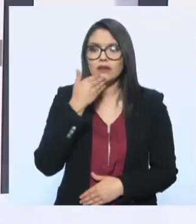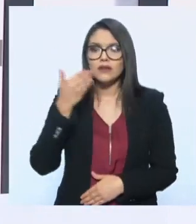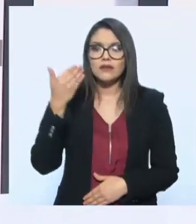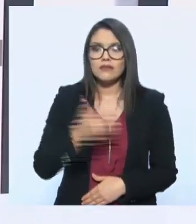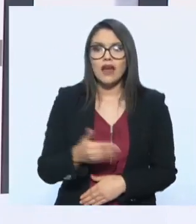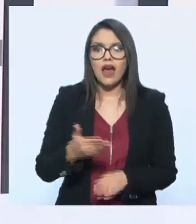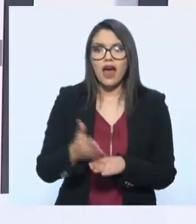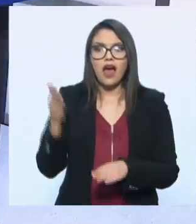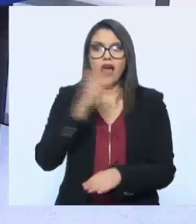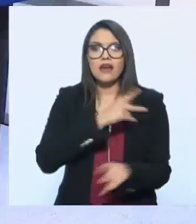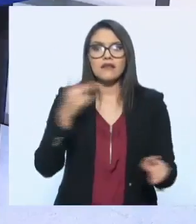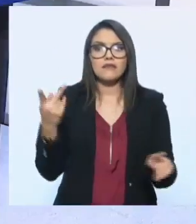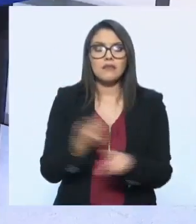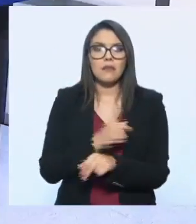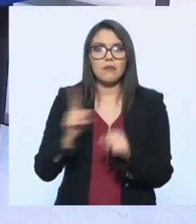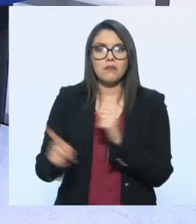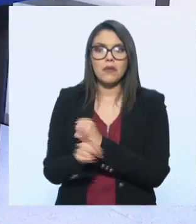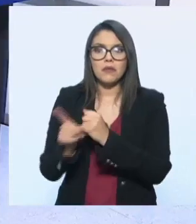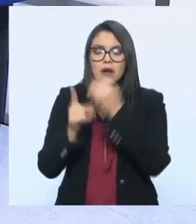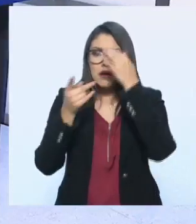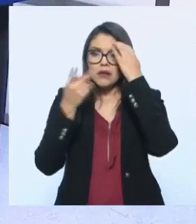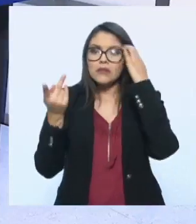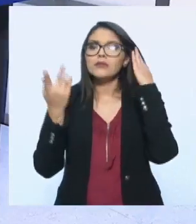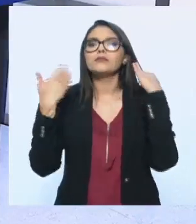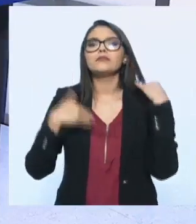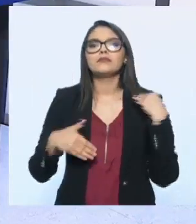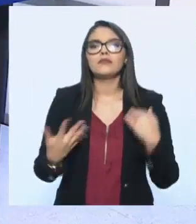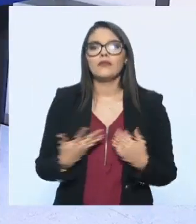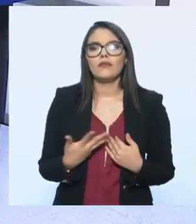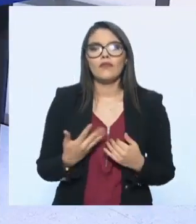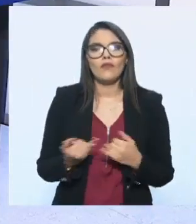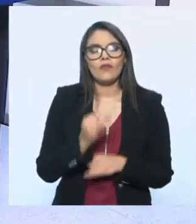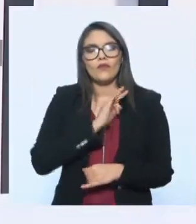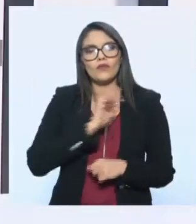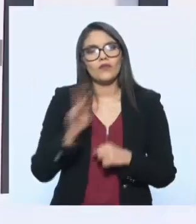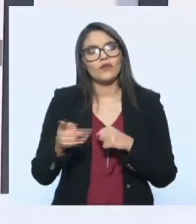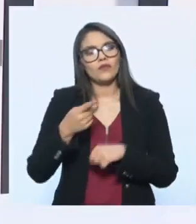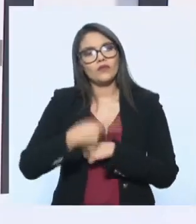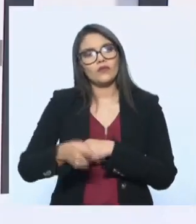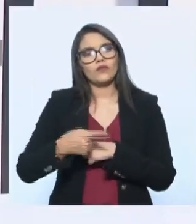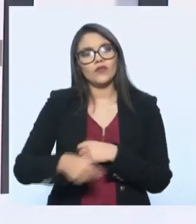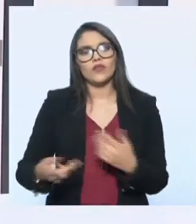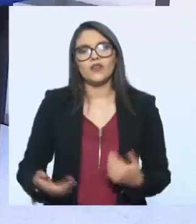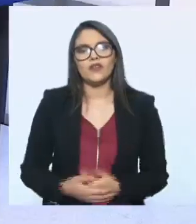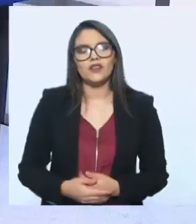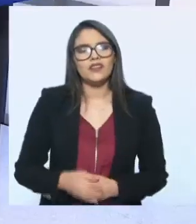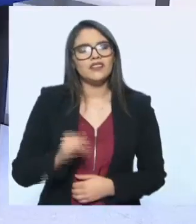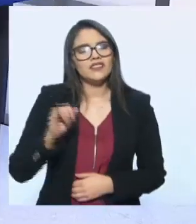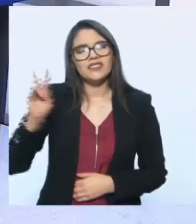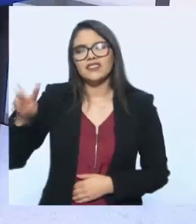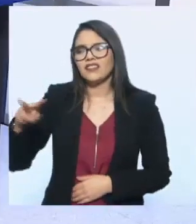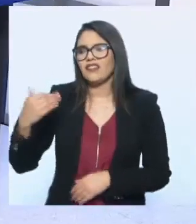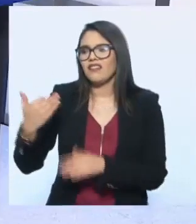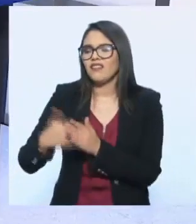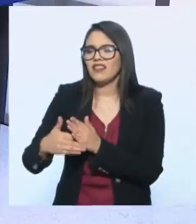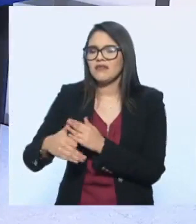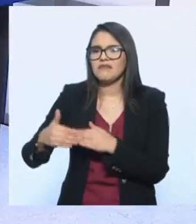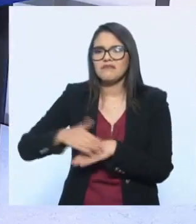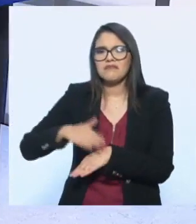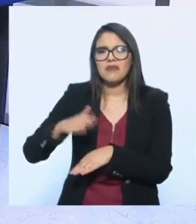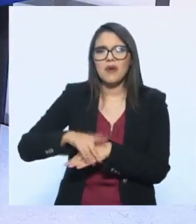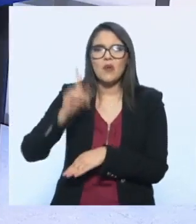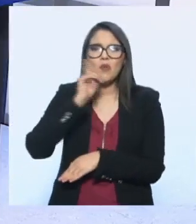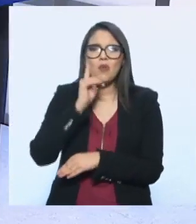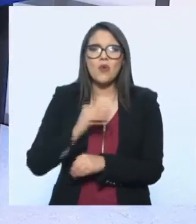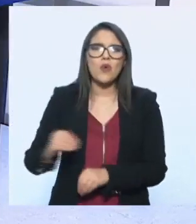ver si no tuvieron alguna que otra antecedente que también hubiera puesto en duda, ¿no? Pero sin duda sí hace falta que lleguen más mujeres como